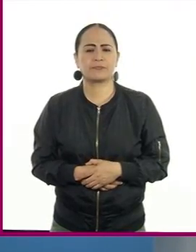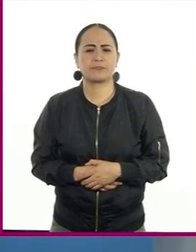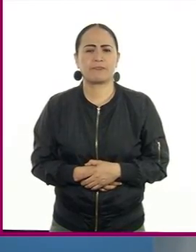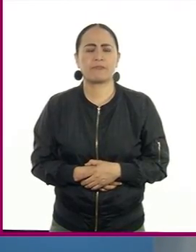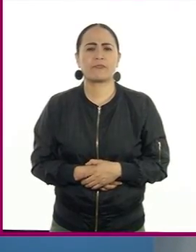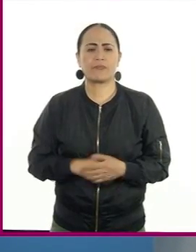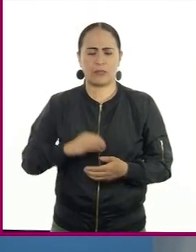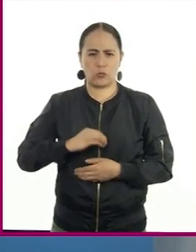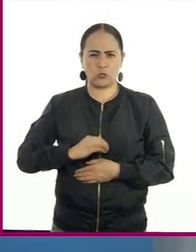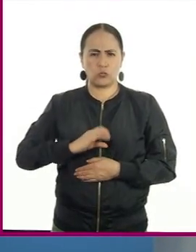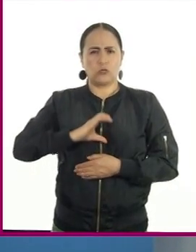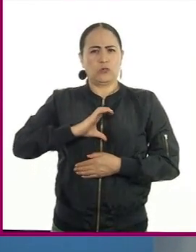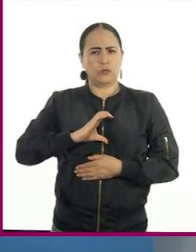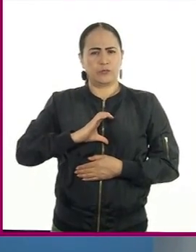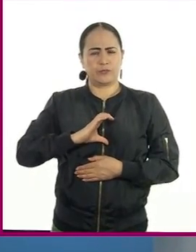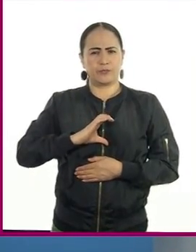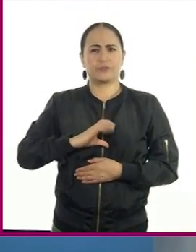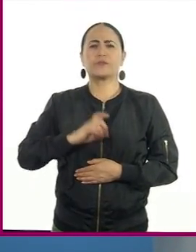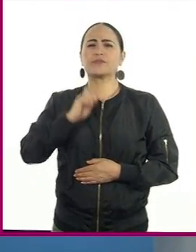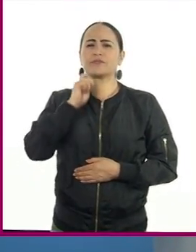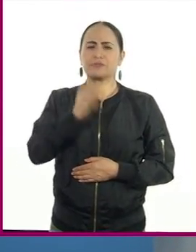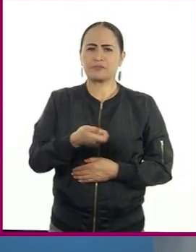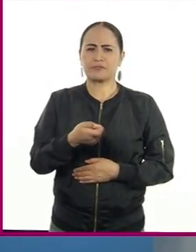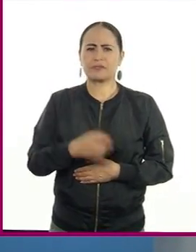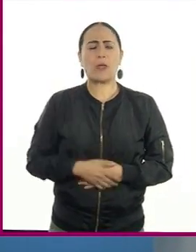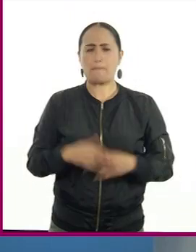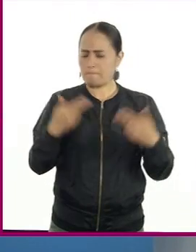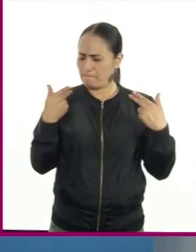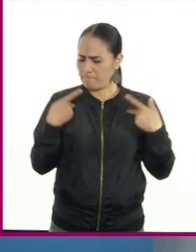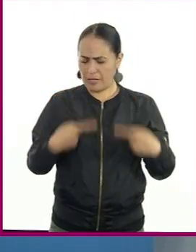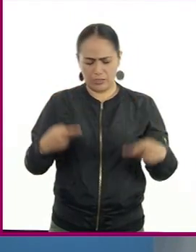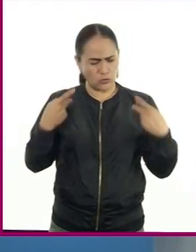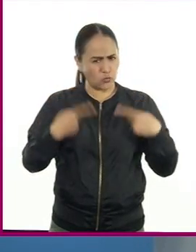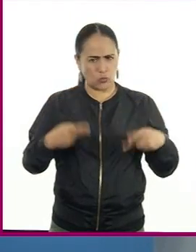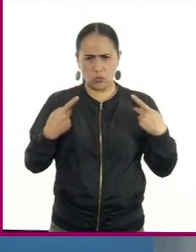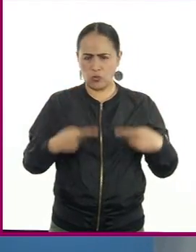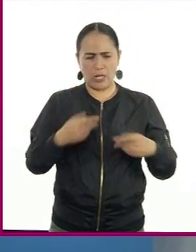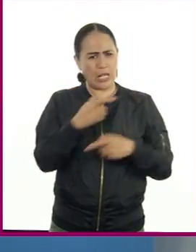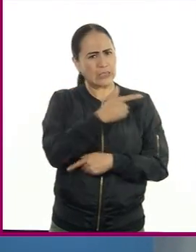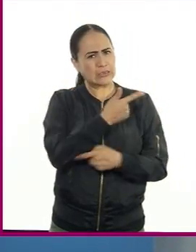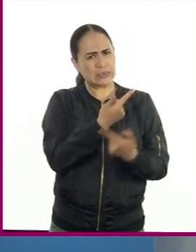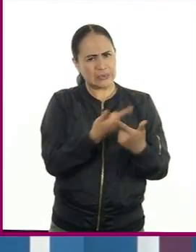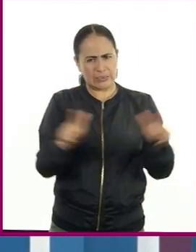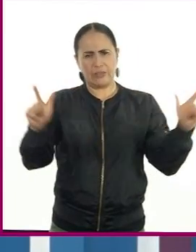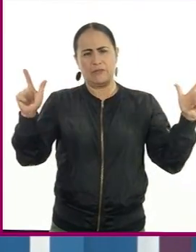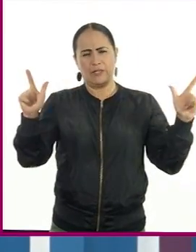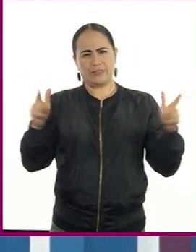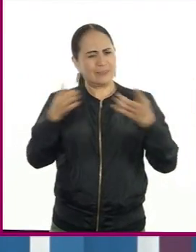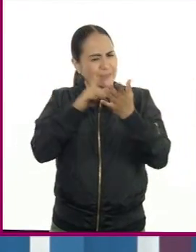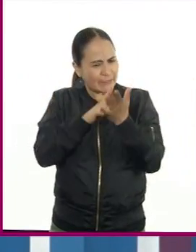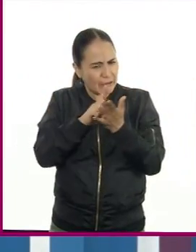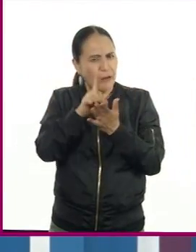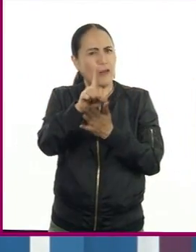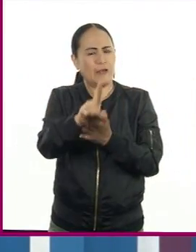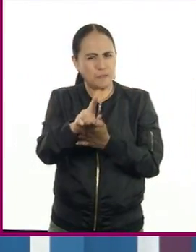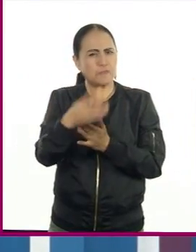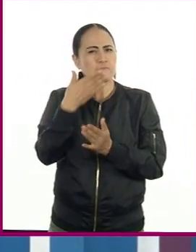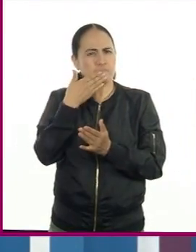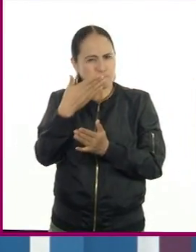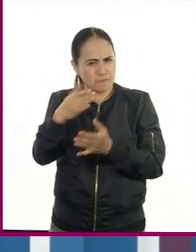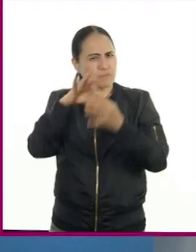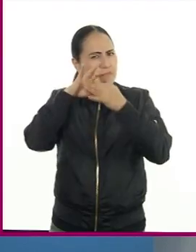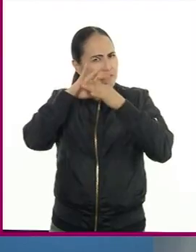la dignidad humana nos posiciona como personas libres con derechos. Así es,